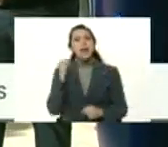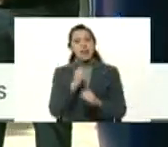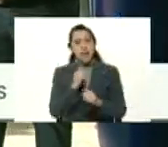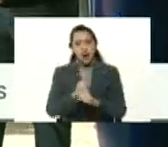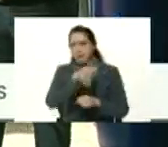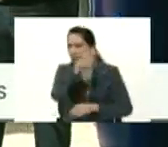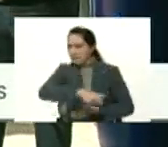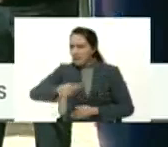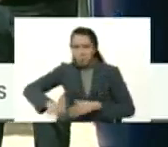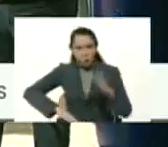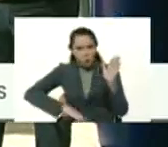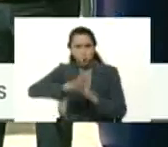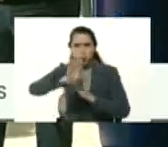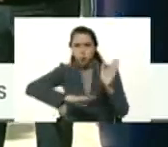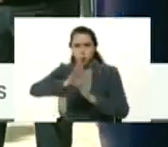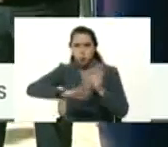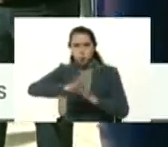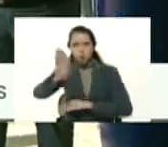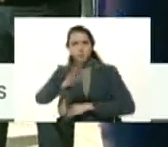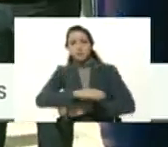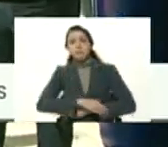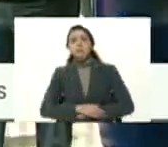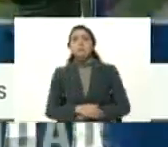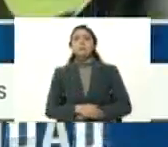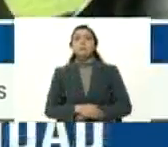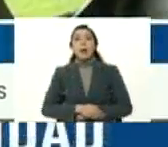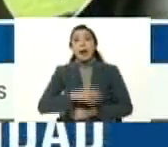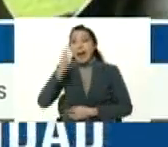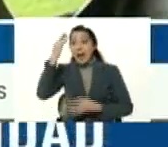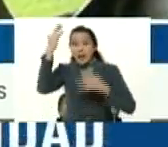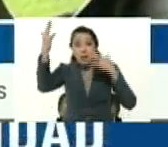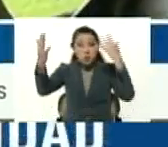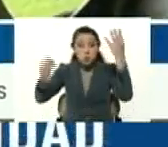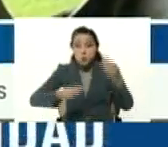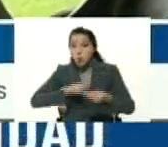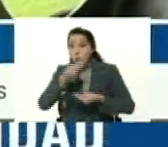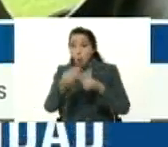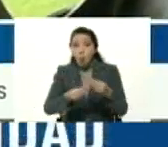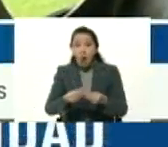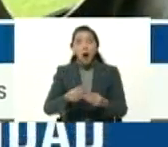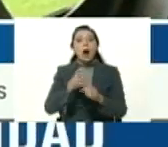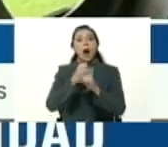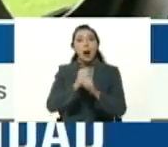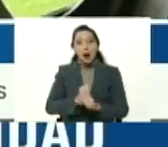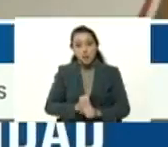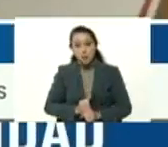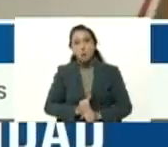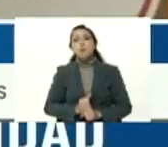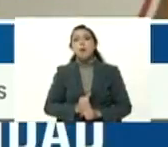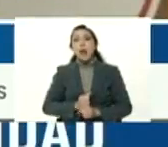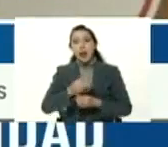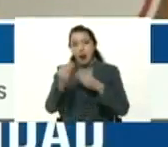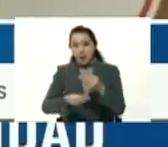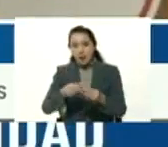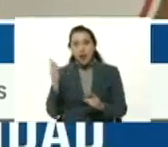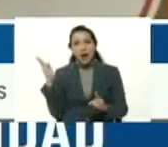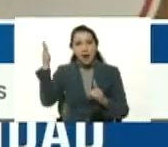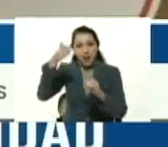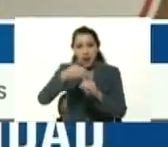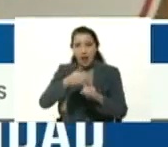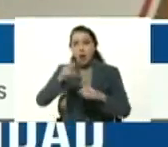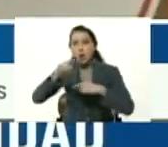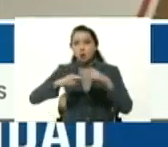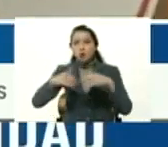Venezuela que produce, la Venezuela que sueña con la prosperidad conquistada y construida